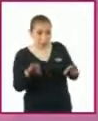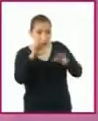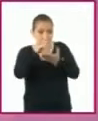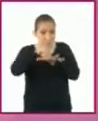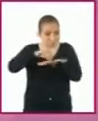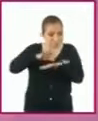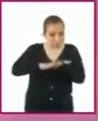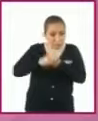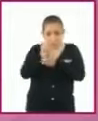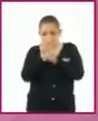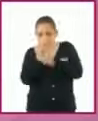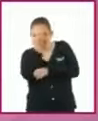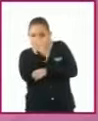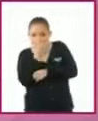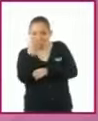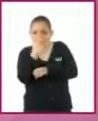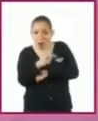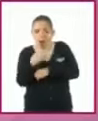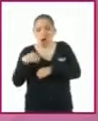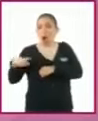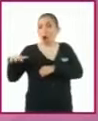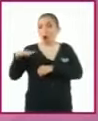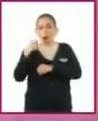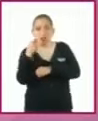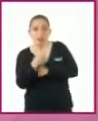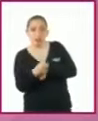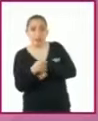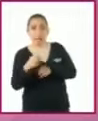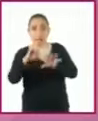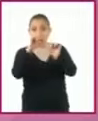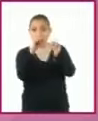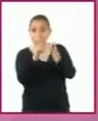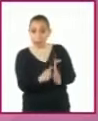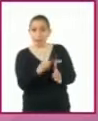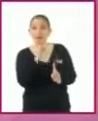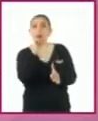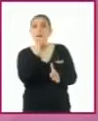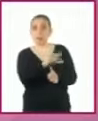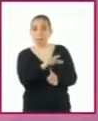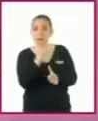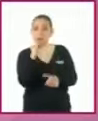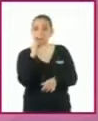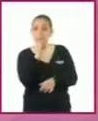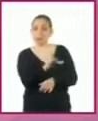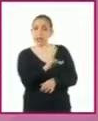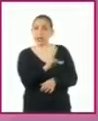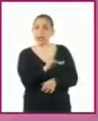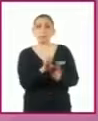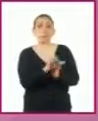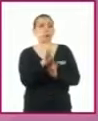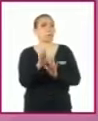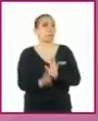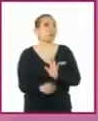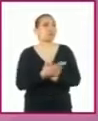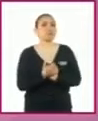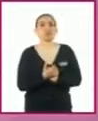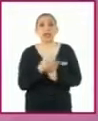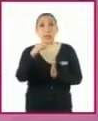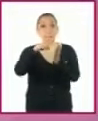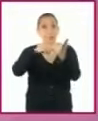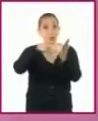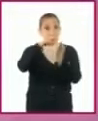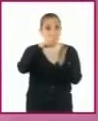y estudiados para crecer como sociedad. En el arte, esto también podemos observarlo. Por ejemplo, en la